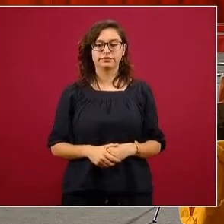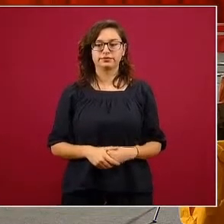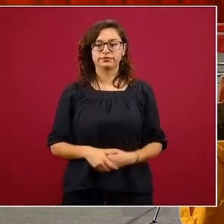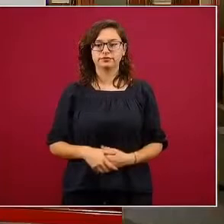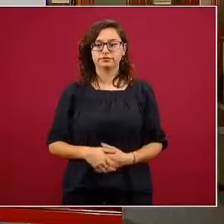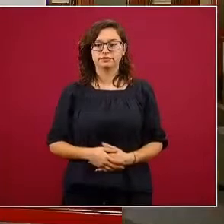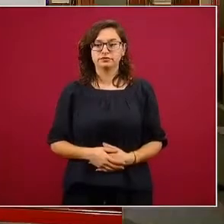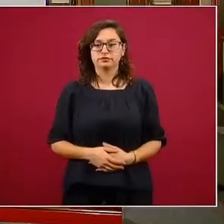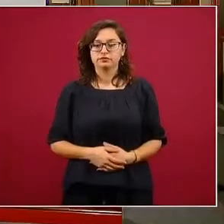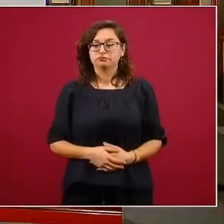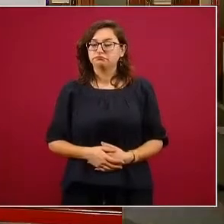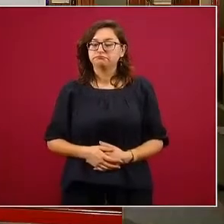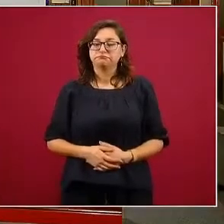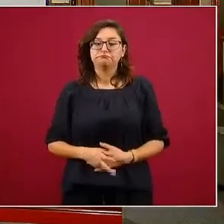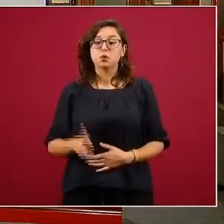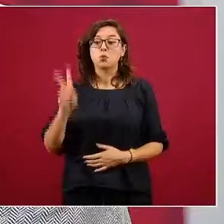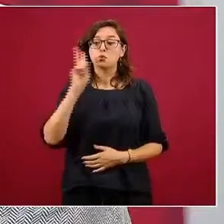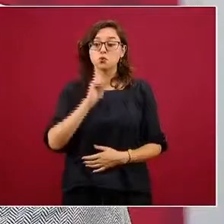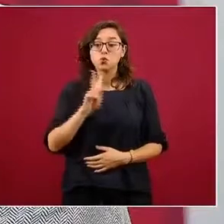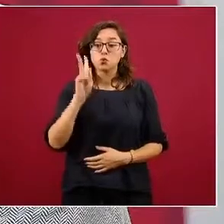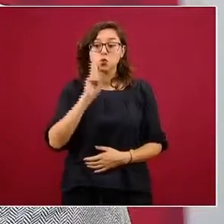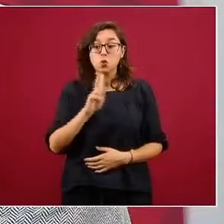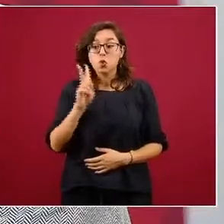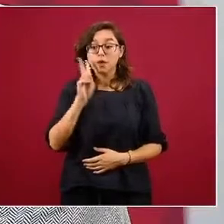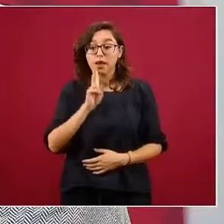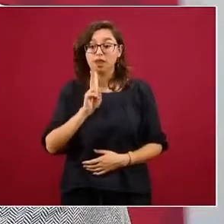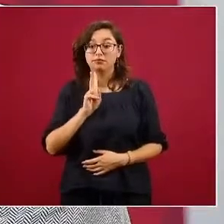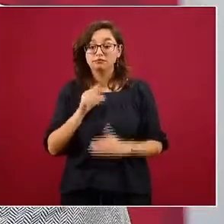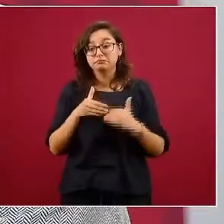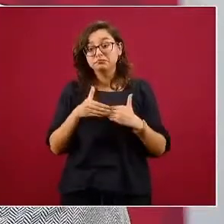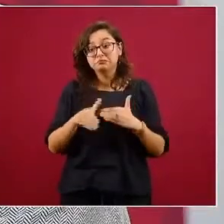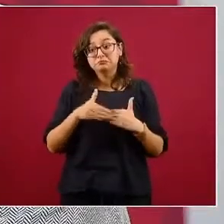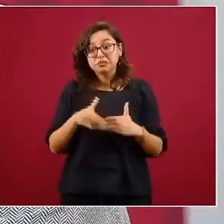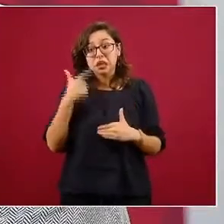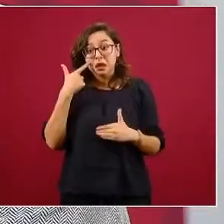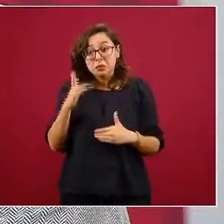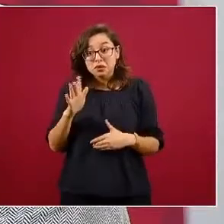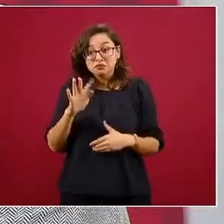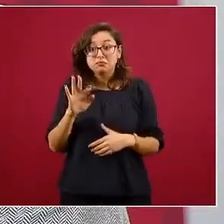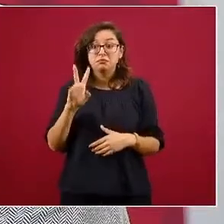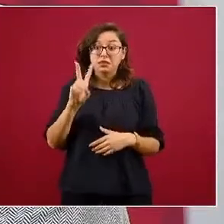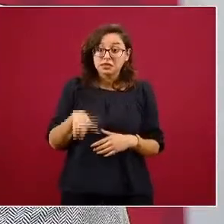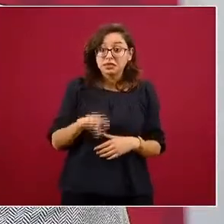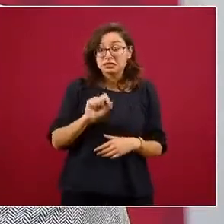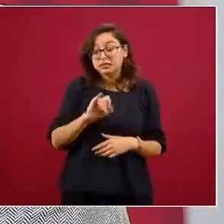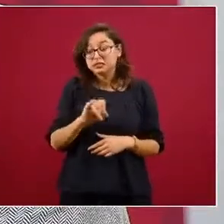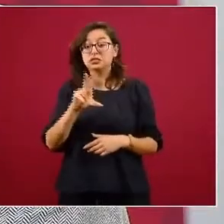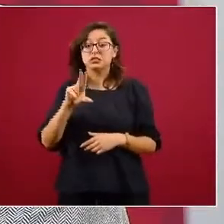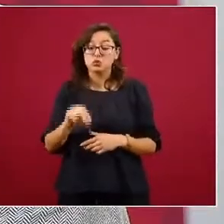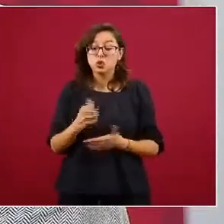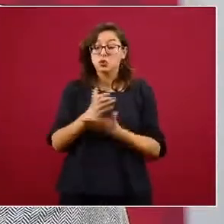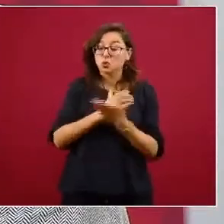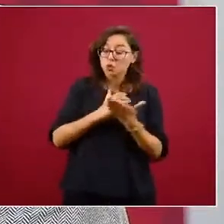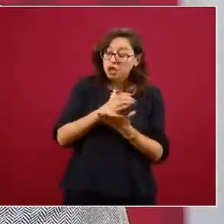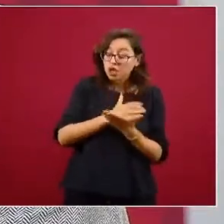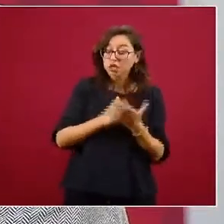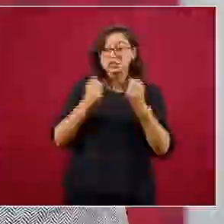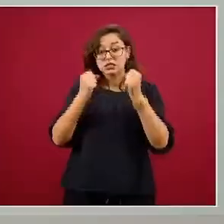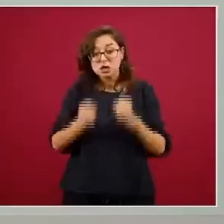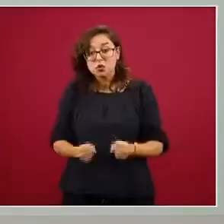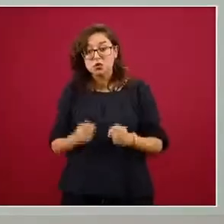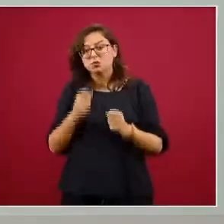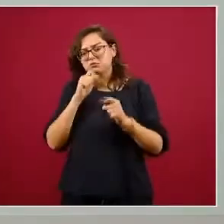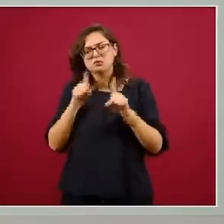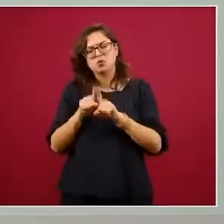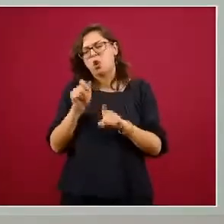Está en fase de estudio para demostrar su utilidad, su eficacia y seguridad, como también lo es a otras terapéuticas obtenidas a través de la